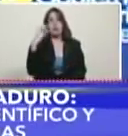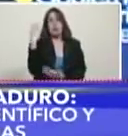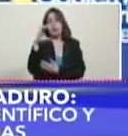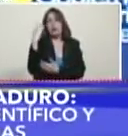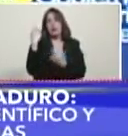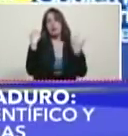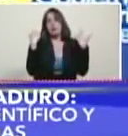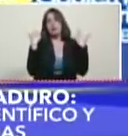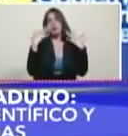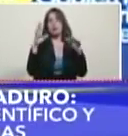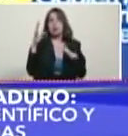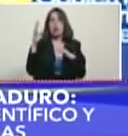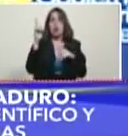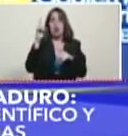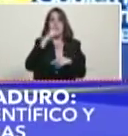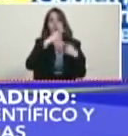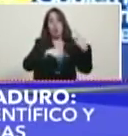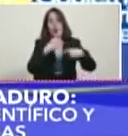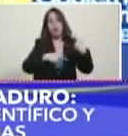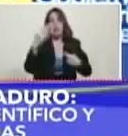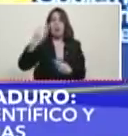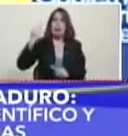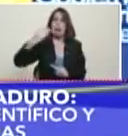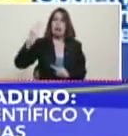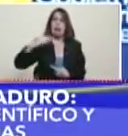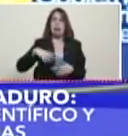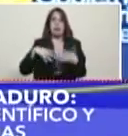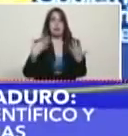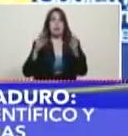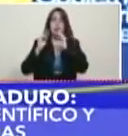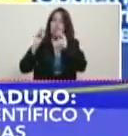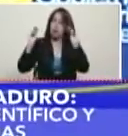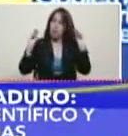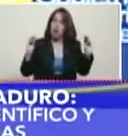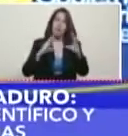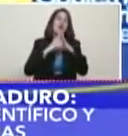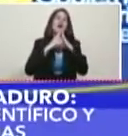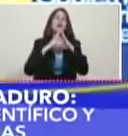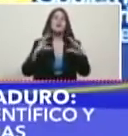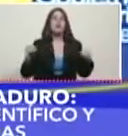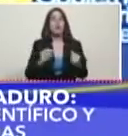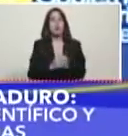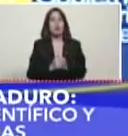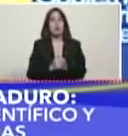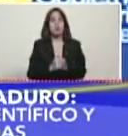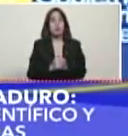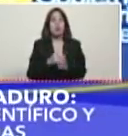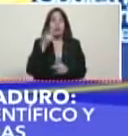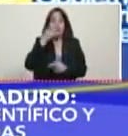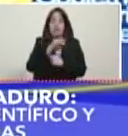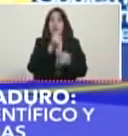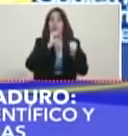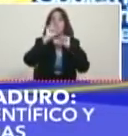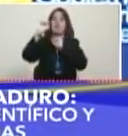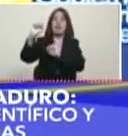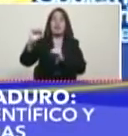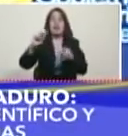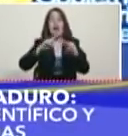y se pasan para acá todos los días centenares. Yo le hago un llamado a que juntos defendamos la paz de